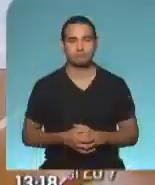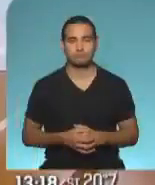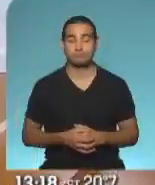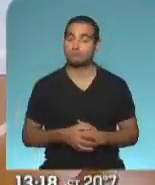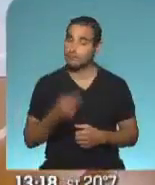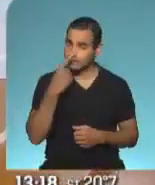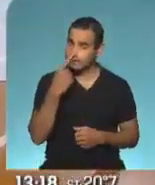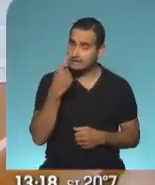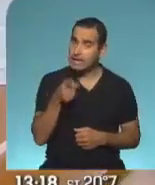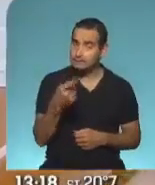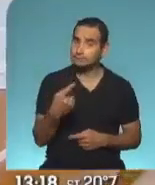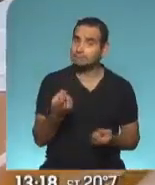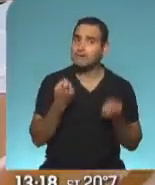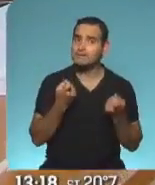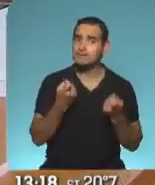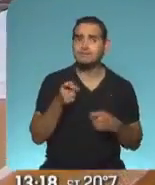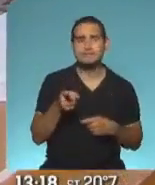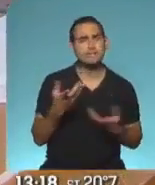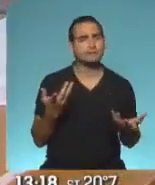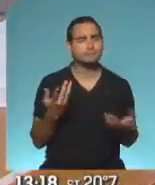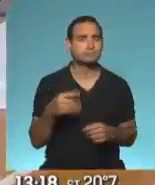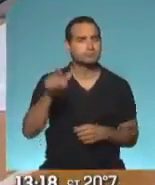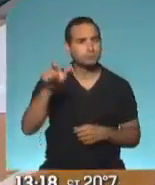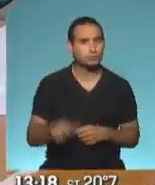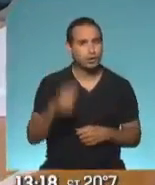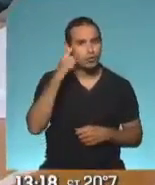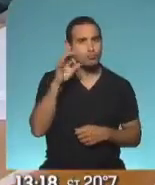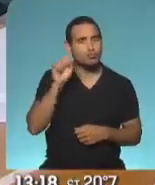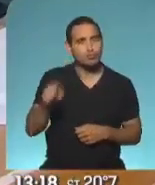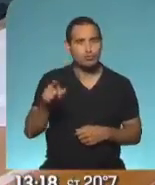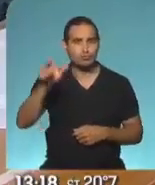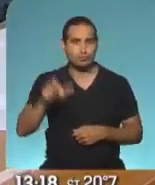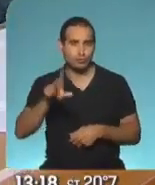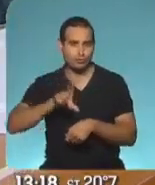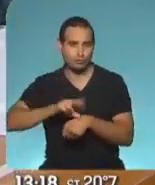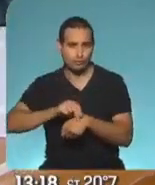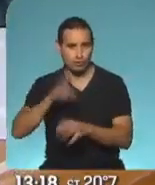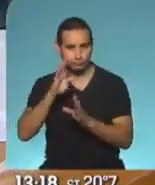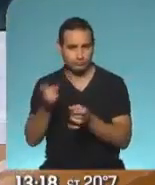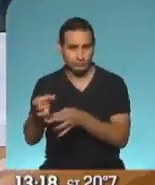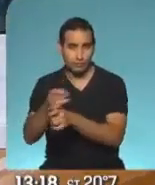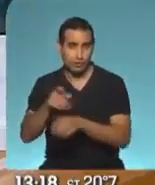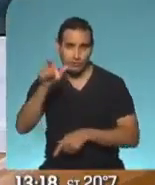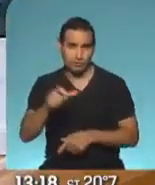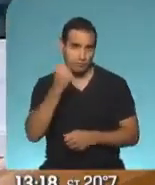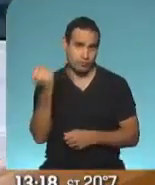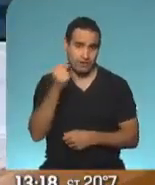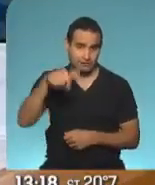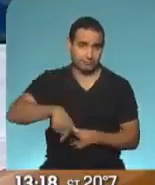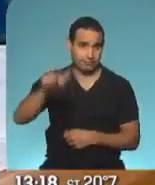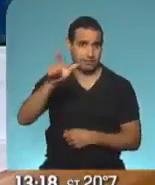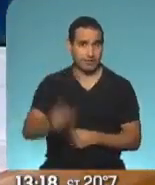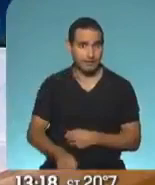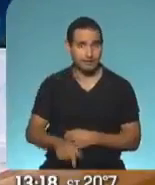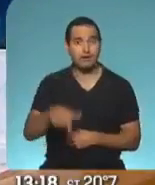Interesante y necesaria la palabra de Pedro Can, el infectólogo, indudablemente uno de los nombres más importantes de la República Argentina. Está